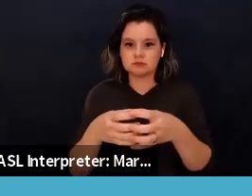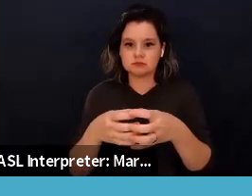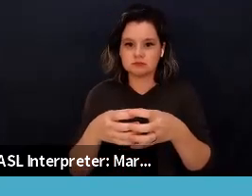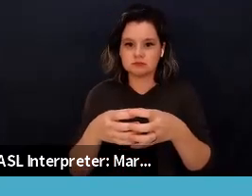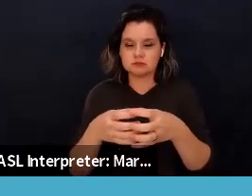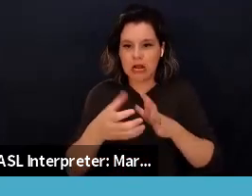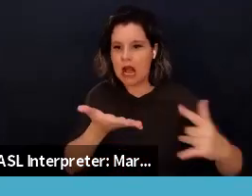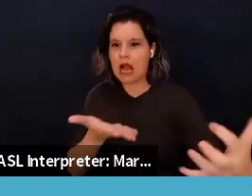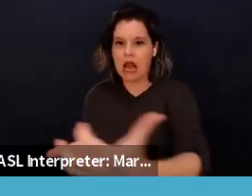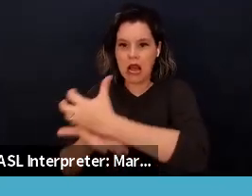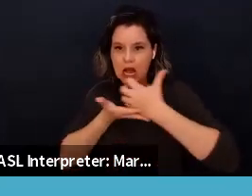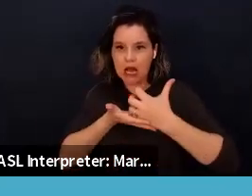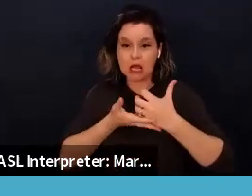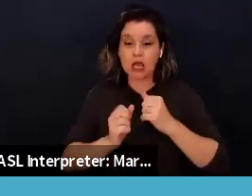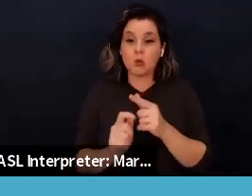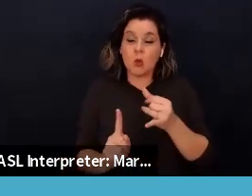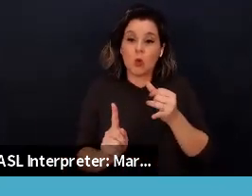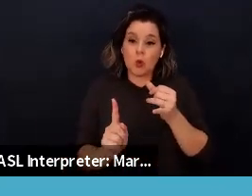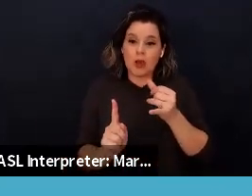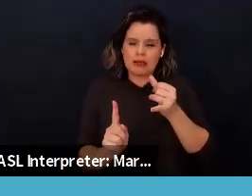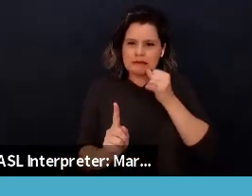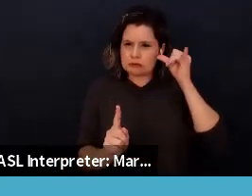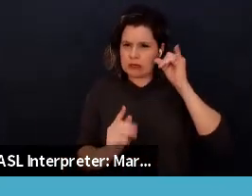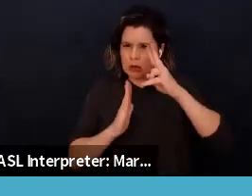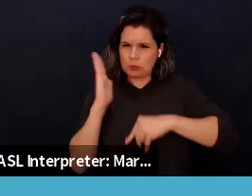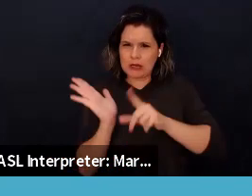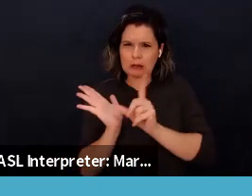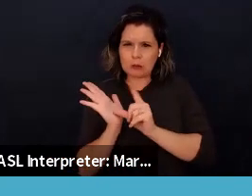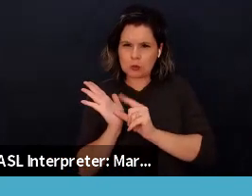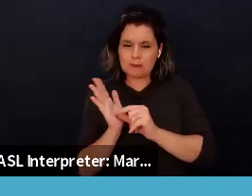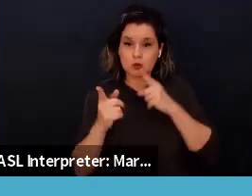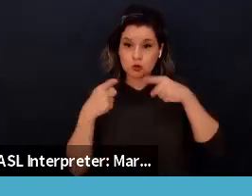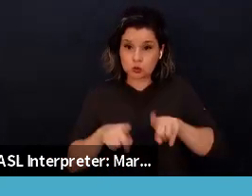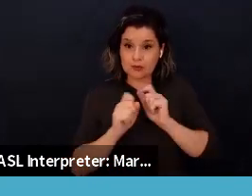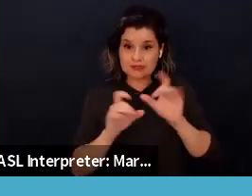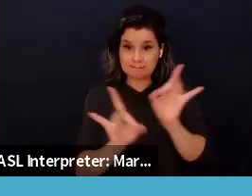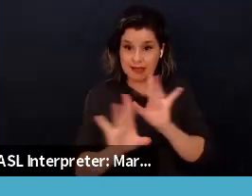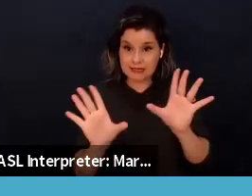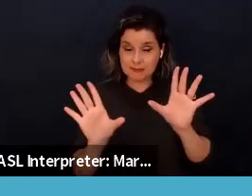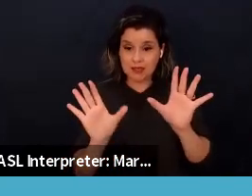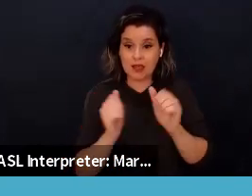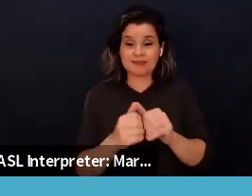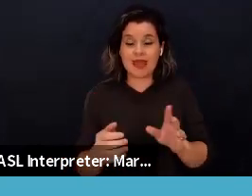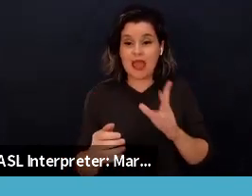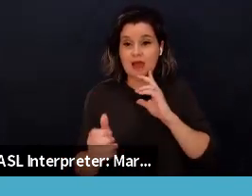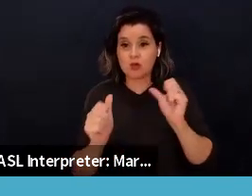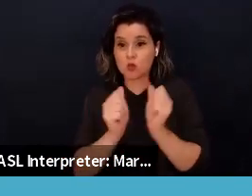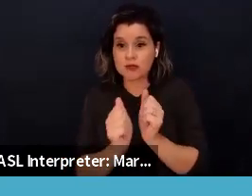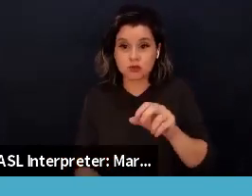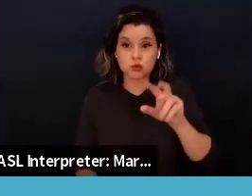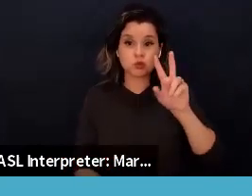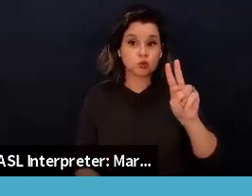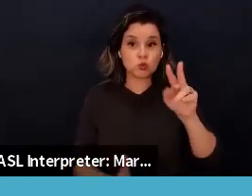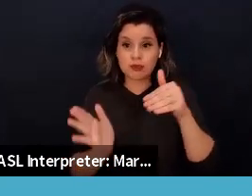ayer yo leí en un periódico que durante esta pandemia han arrestado a 2,000